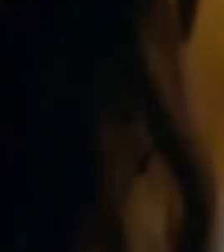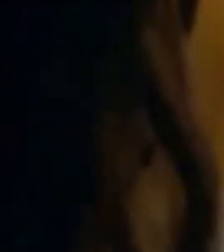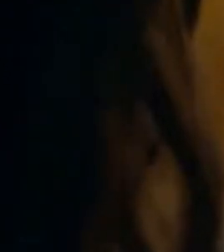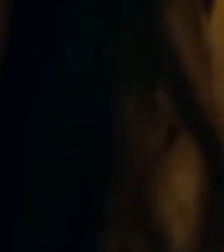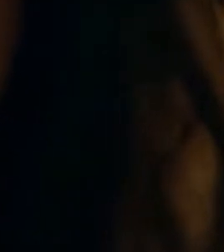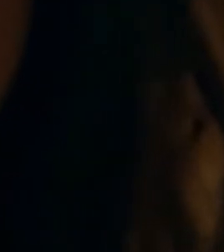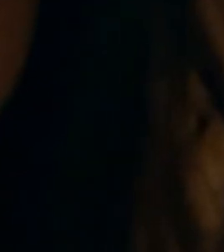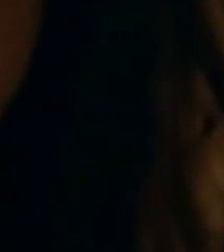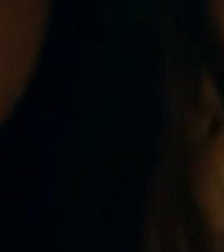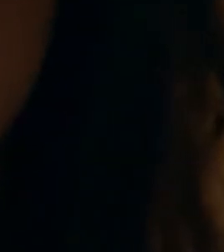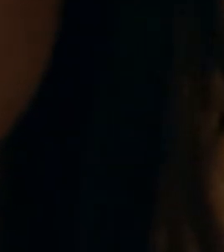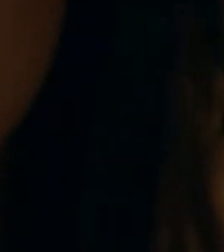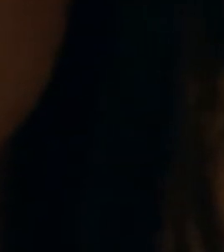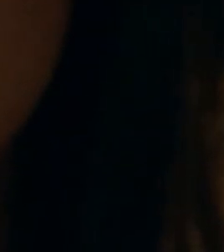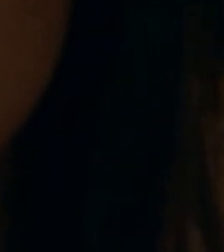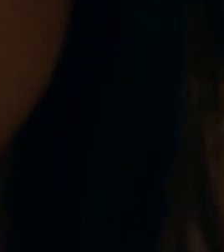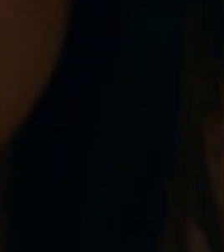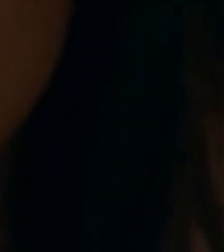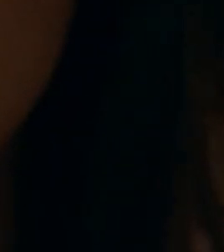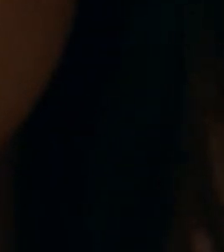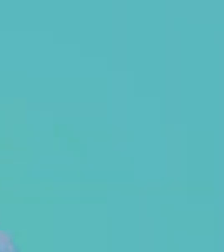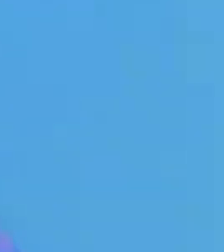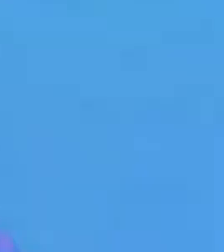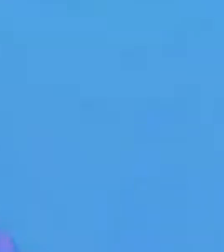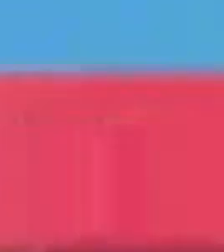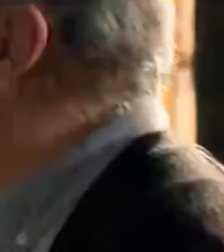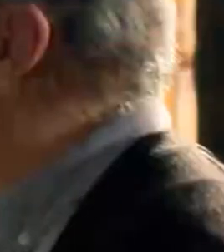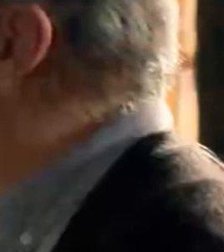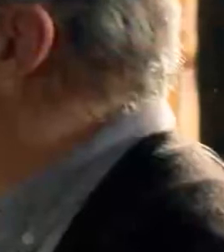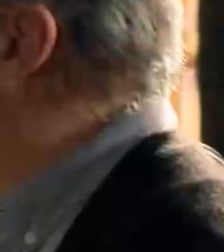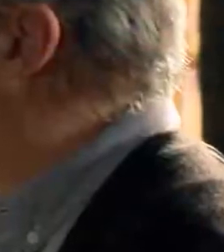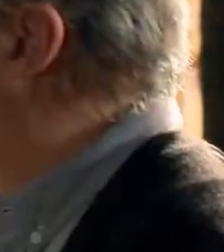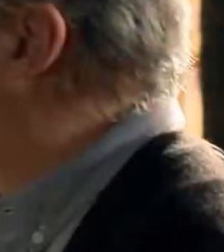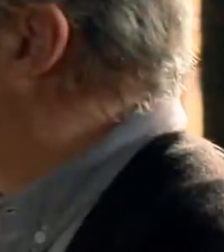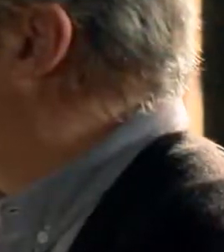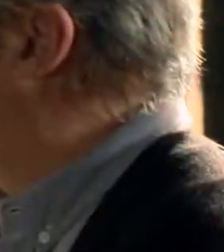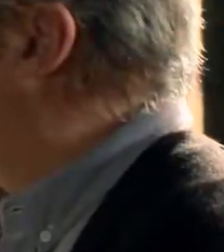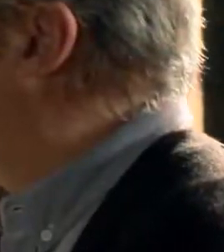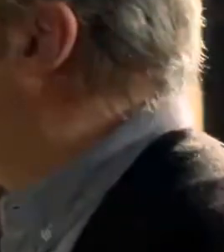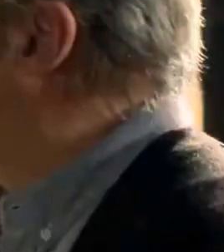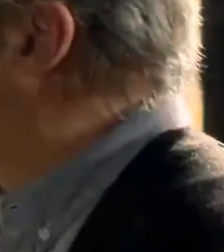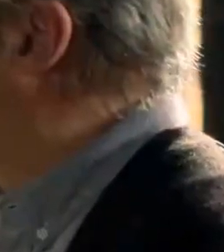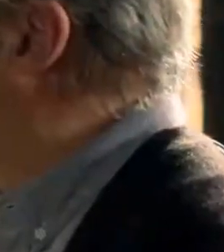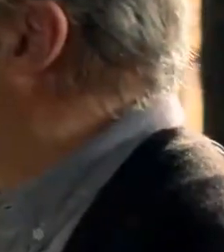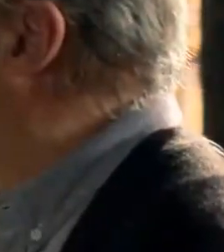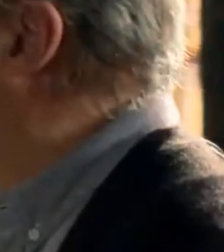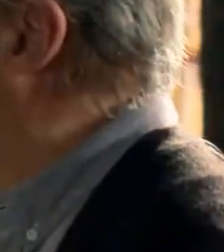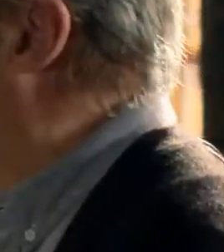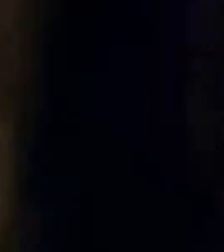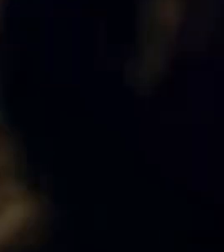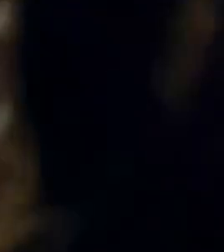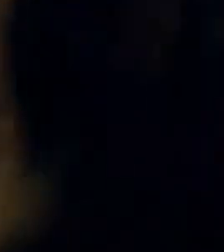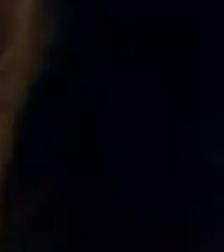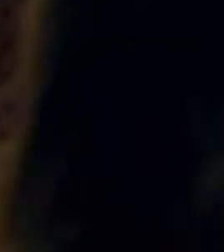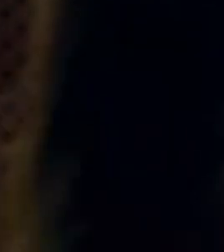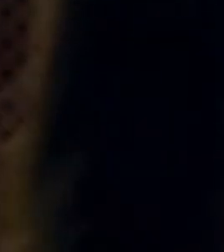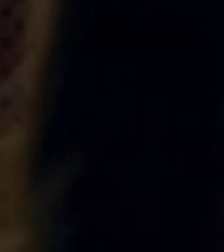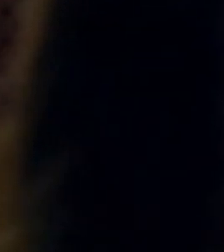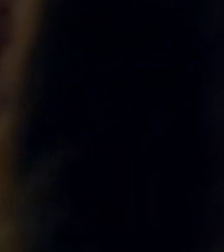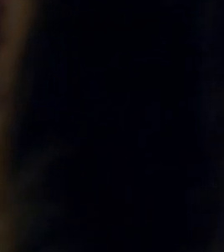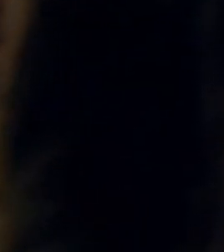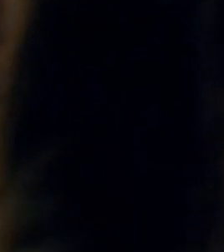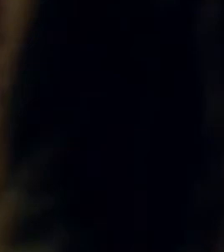Un vino con fuerte aroma a traición y cicuta. Usted ha hablado con Nuria. ¿Y? No quiere declarar.